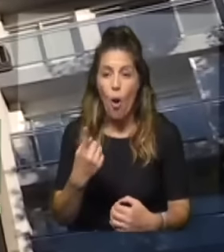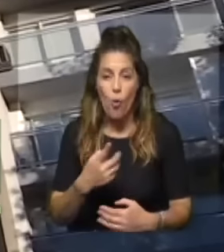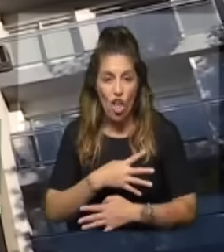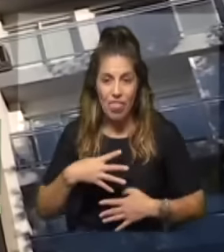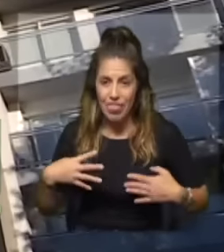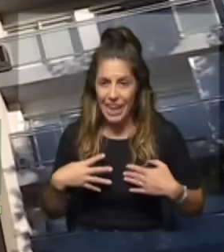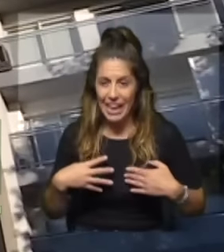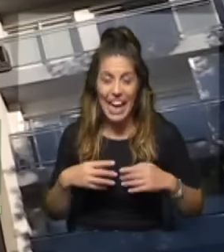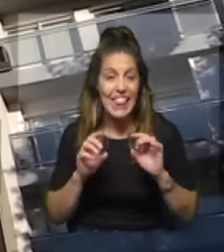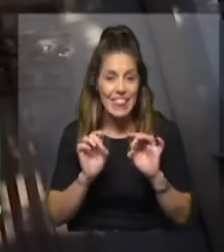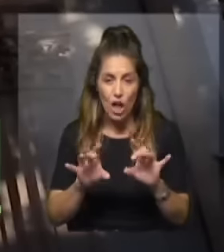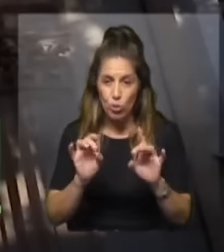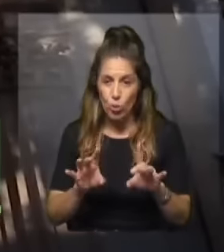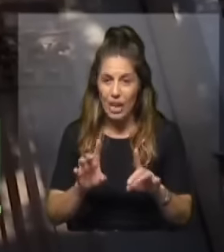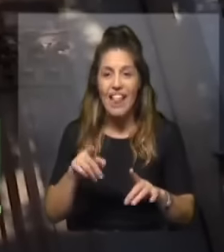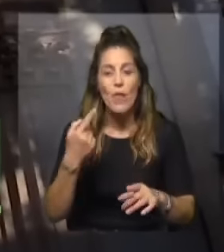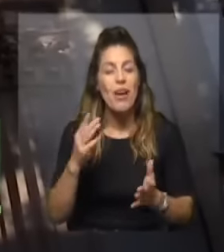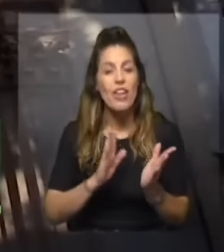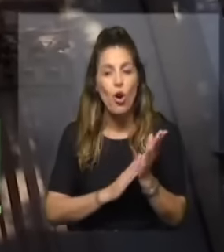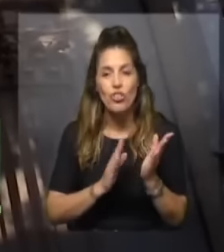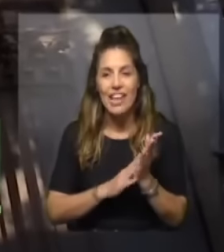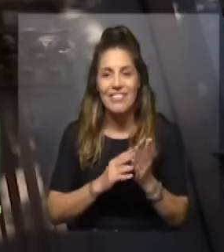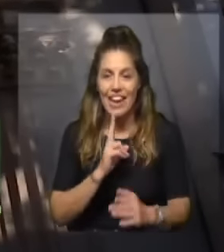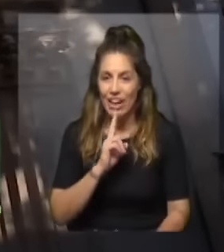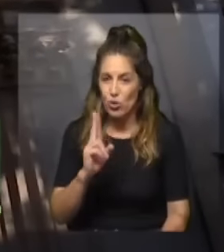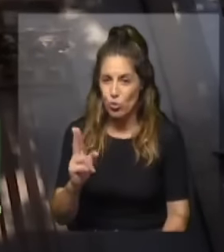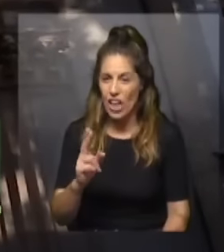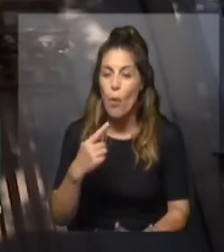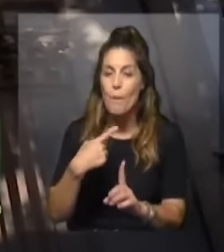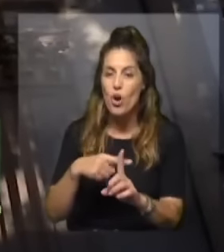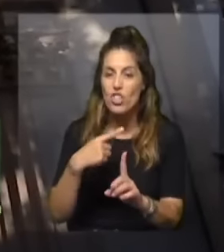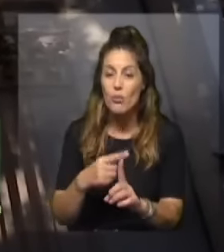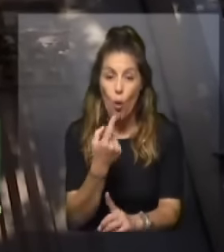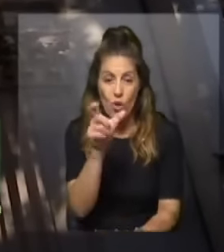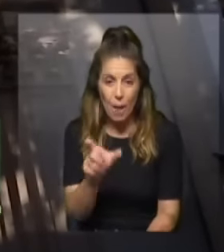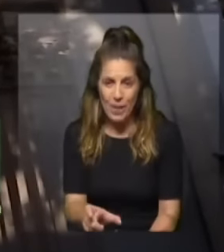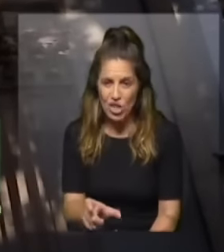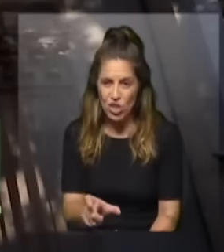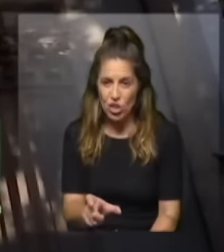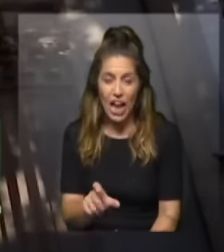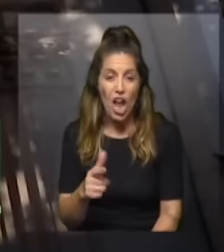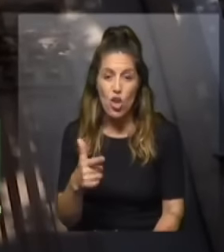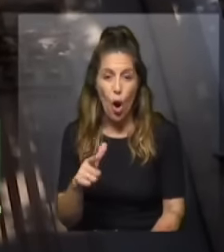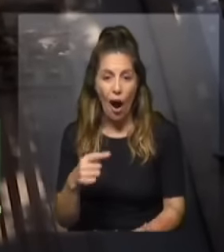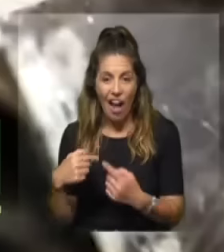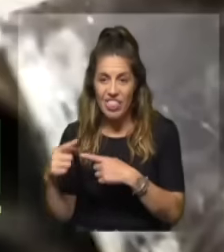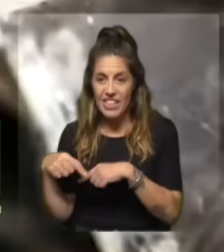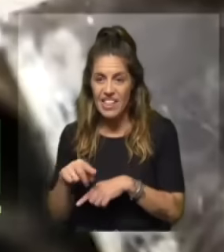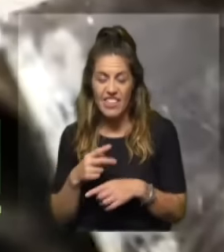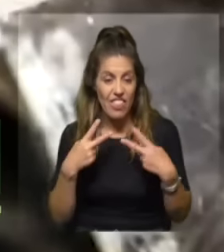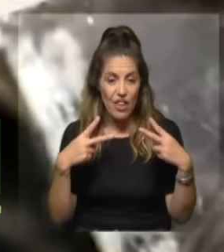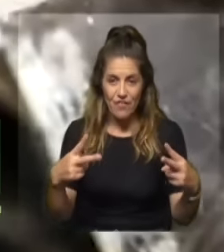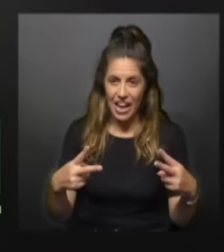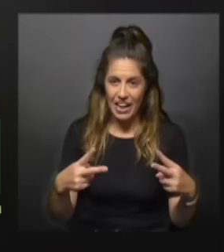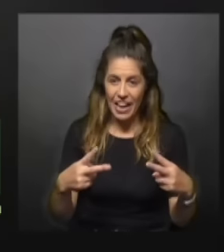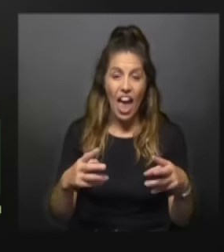dengue autóctono luego de constatar el resultado positivo en una persona sin antecedente de viaje al exterior